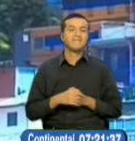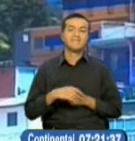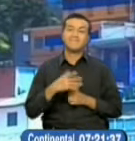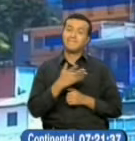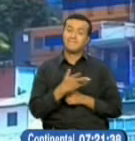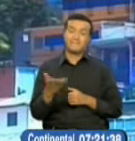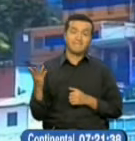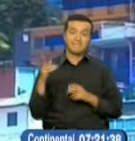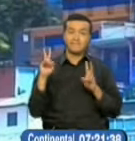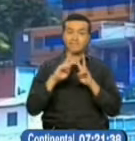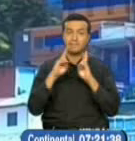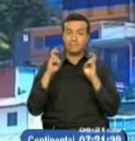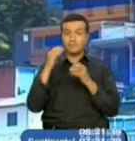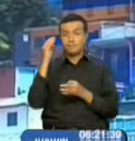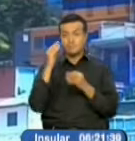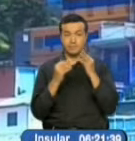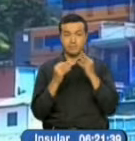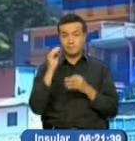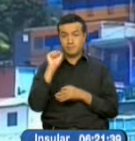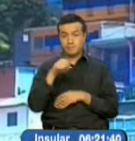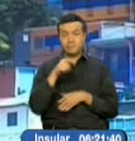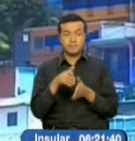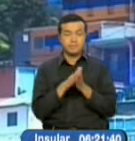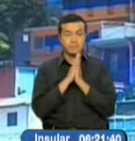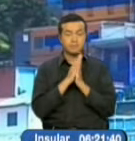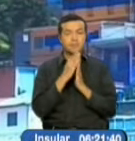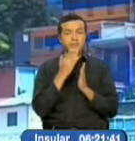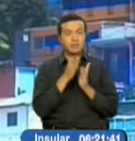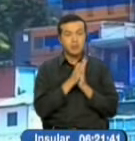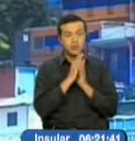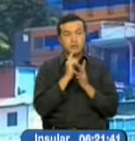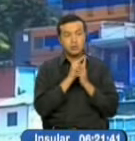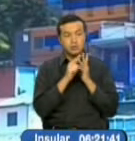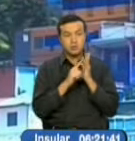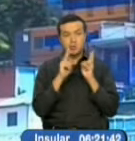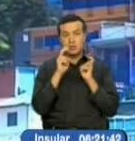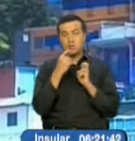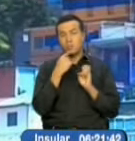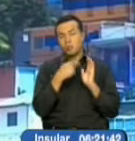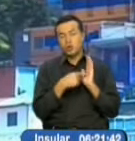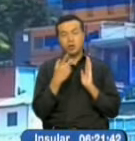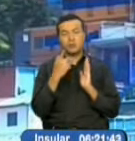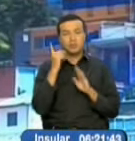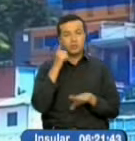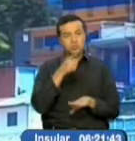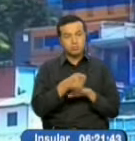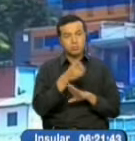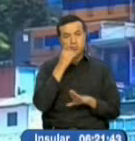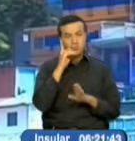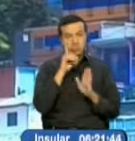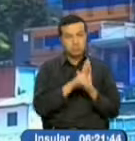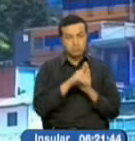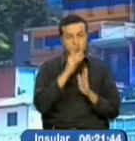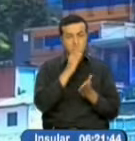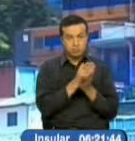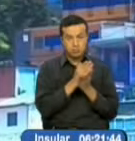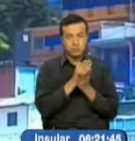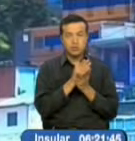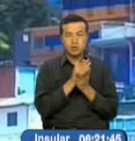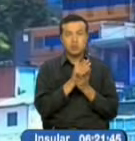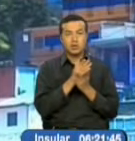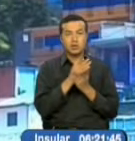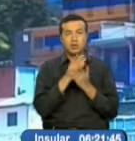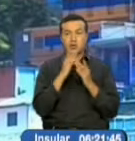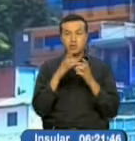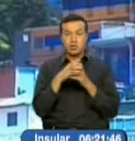en materia judicial uno puede pedir determinadas cosas en subsidio. Uno dice demando la nulidad, pero en la nulidad absoluta, y en subsidio